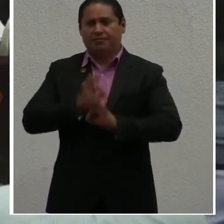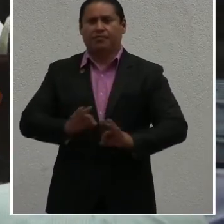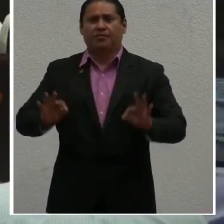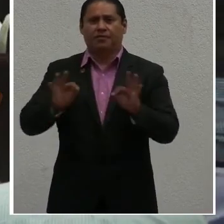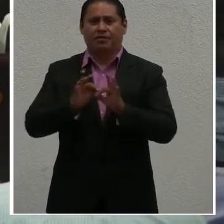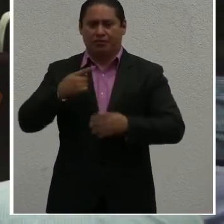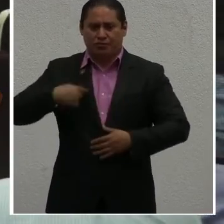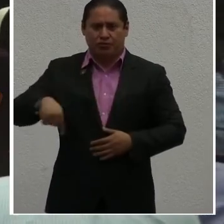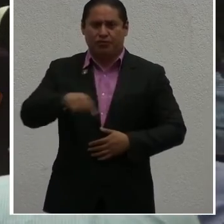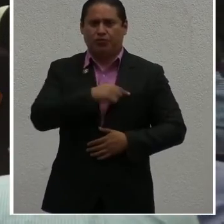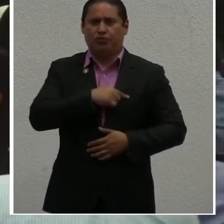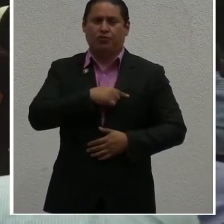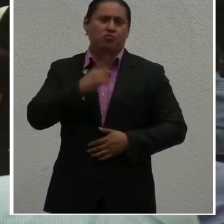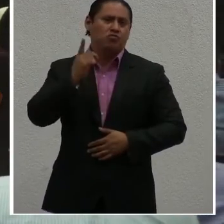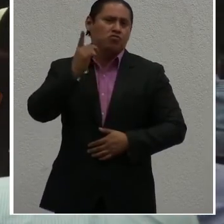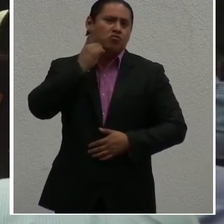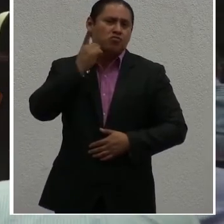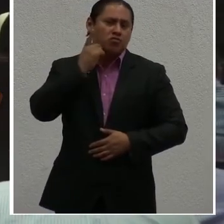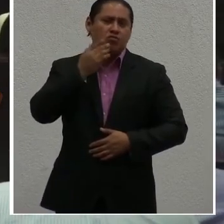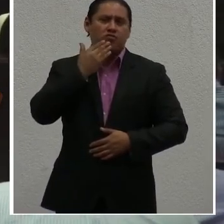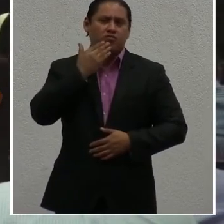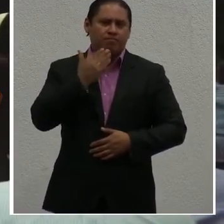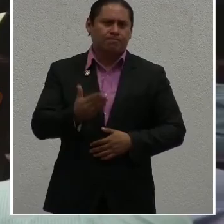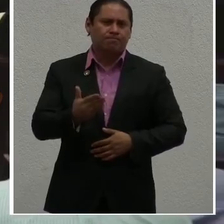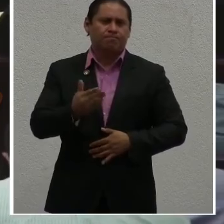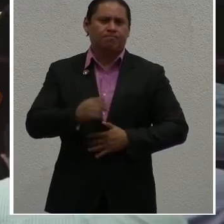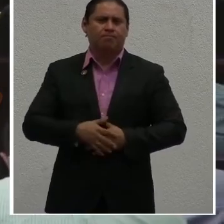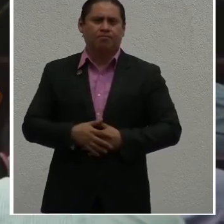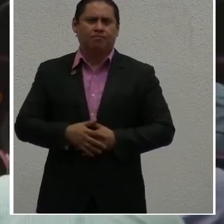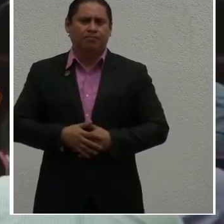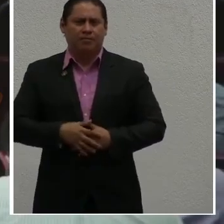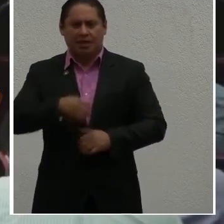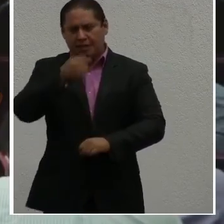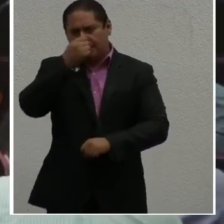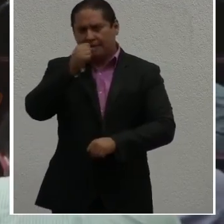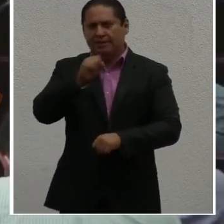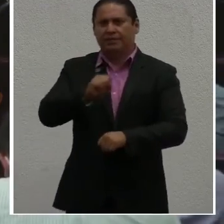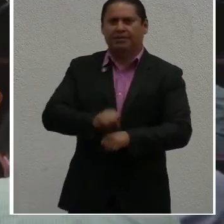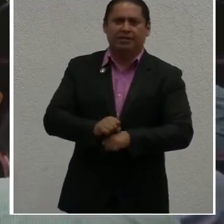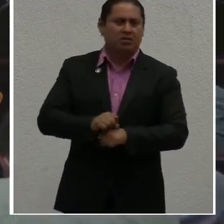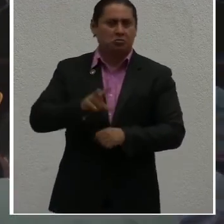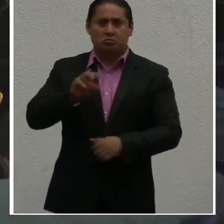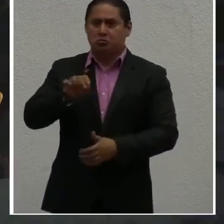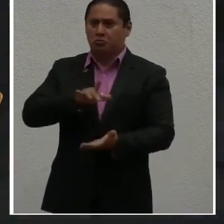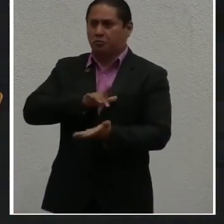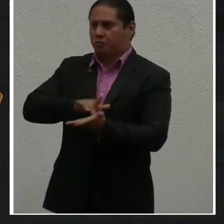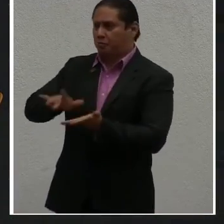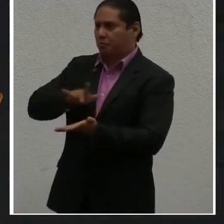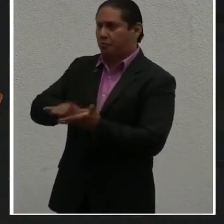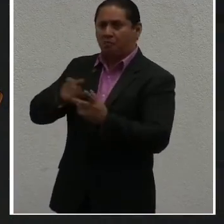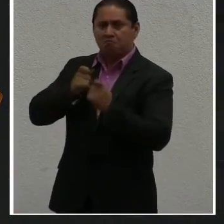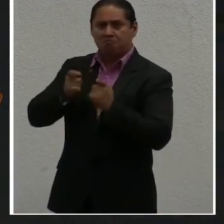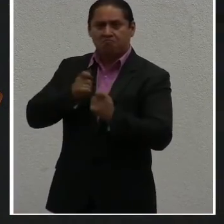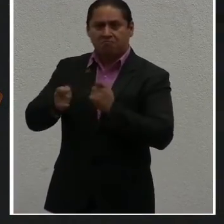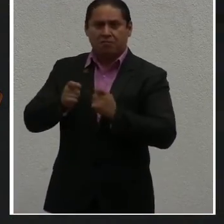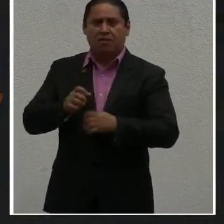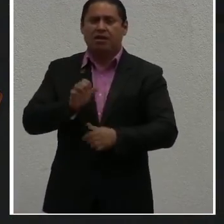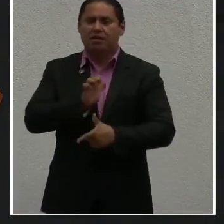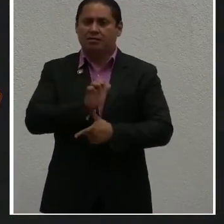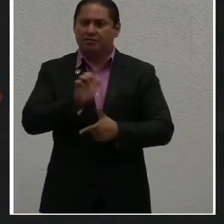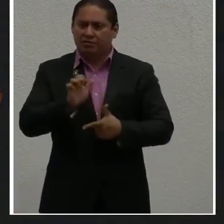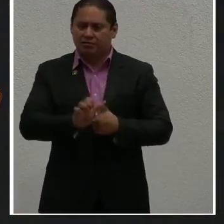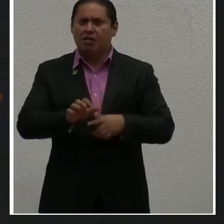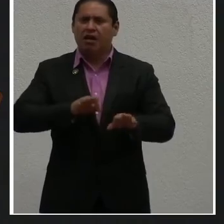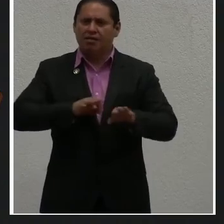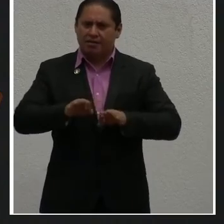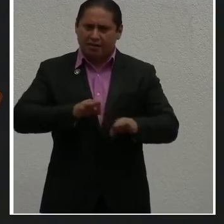como legisladores, si bien los secretarios ya no nos quieren apoyar para hacer gestiones, entonces hagamos nuestro trabajo